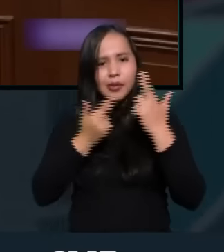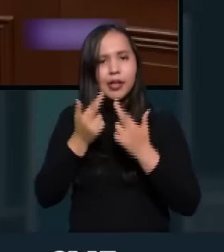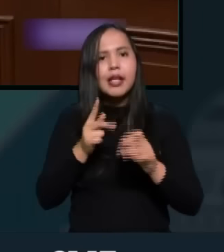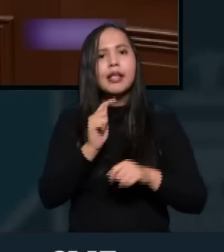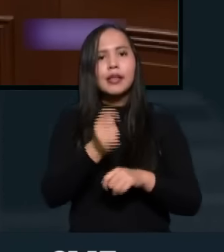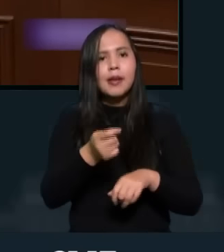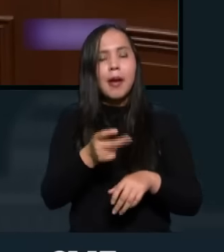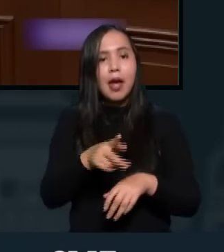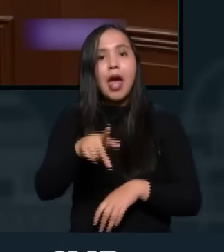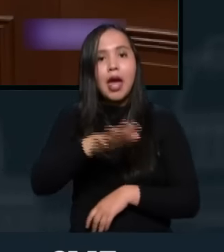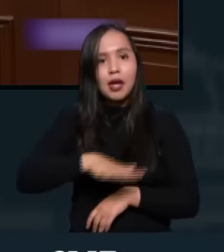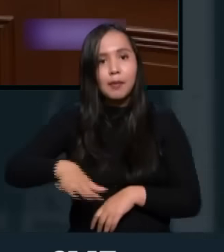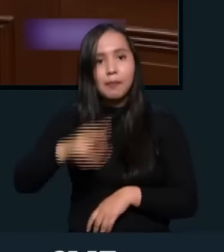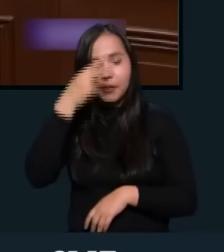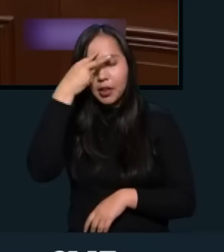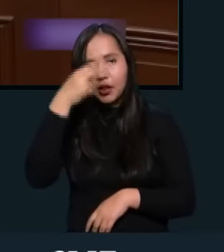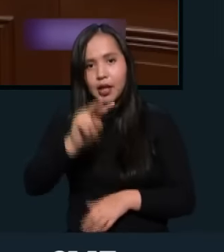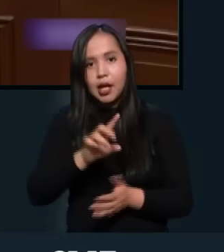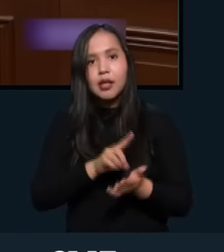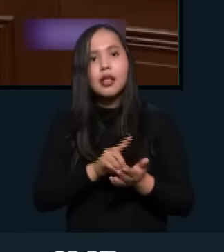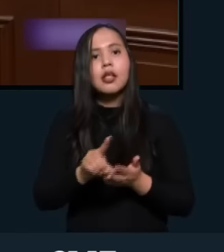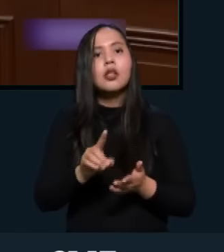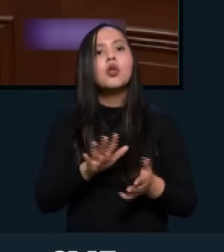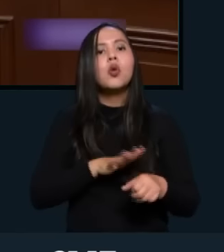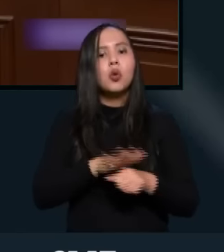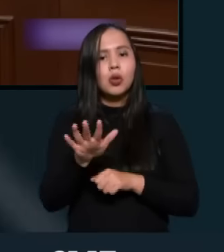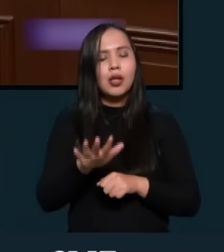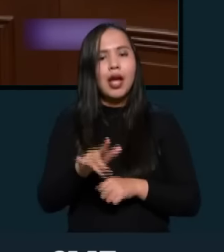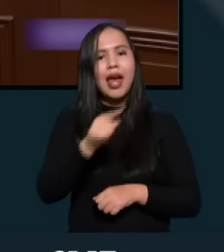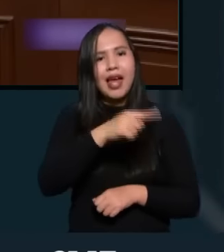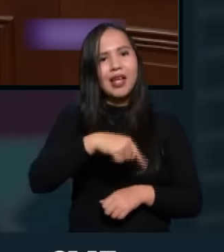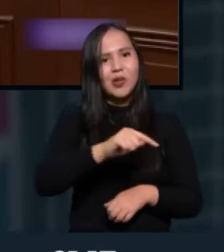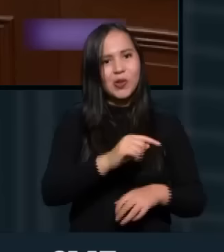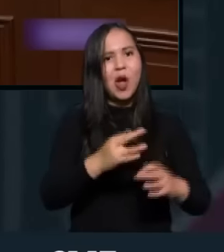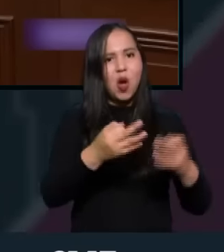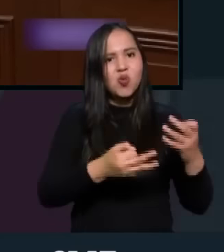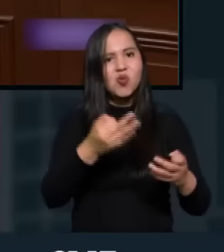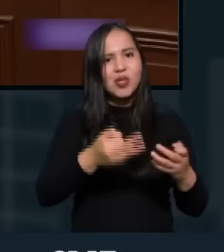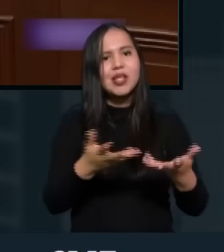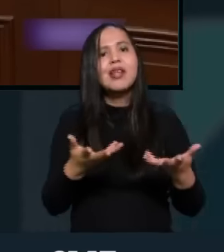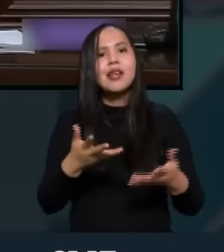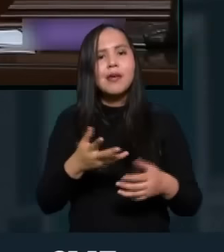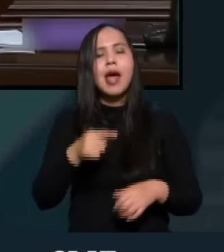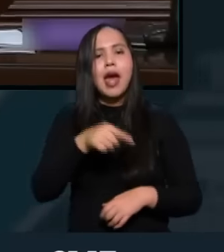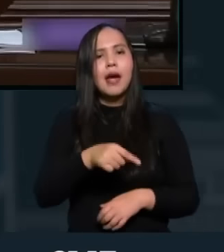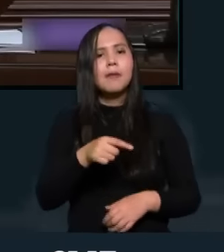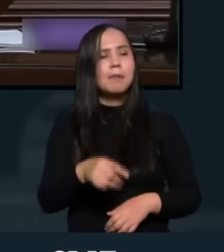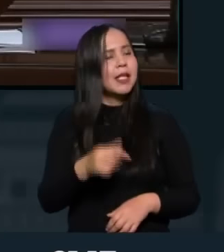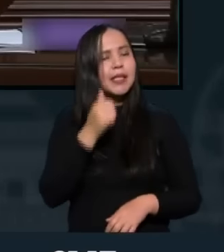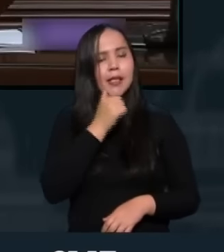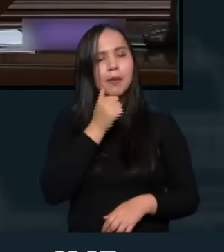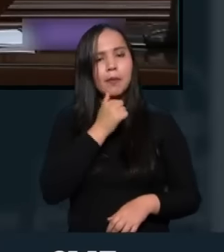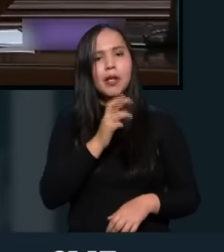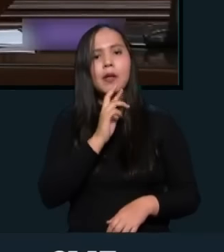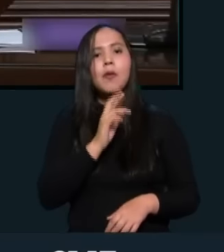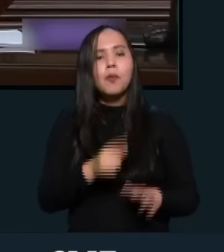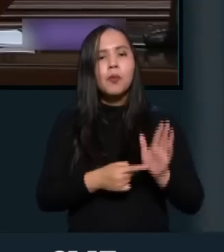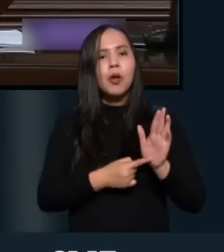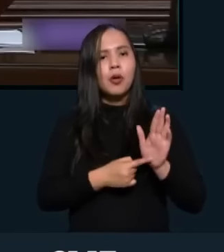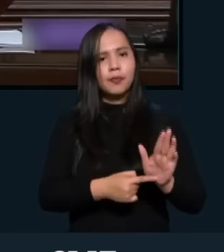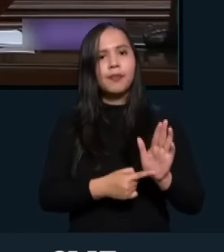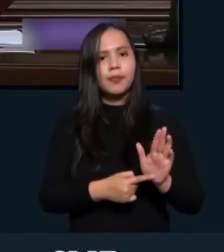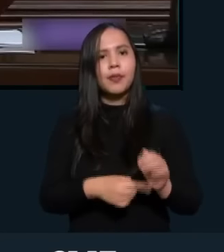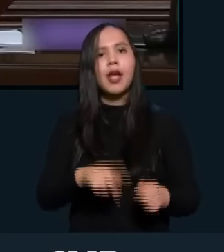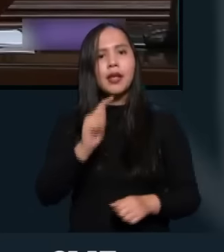pueblo de México tiene el derecho a que sus tribunales tengan un criterio sostenido en el tiempo, estable. Porque uno de